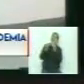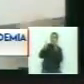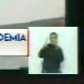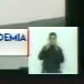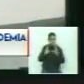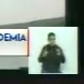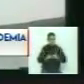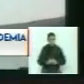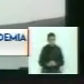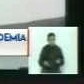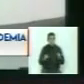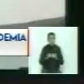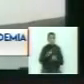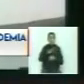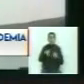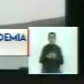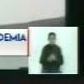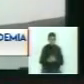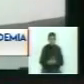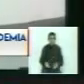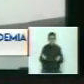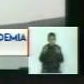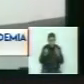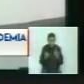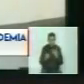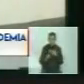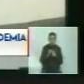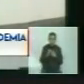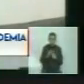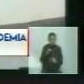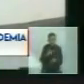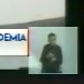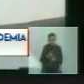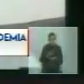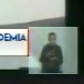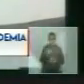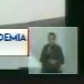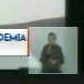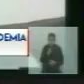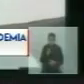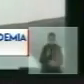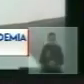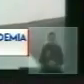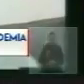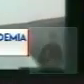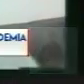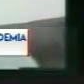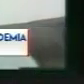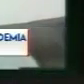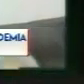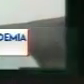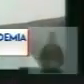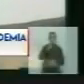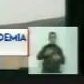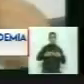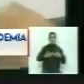que todos al menos reciban un consejo médico, porque de ahí medicinas, oxígeno. Entonces está